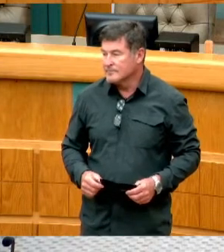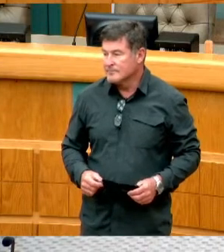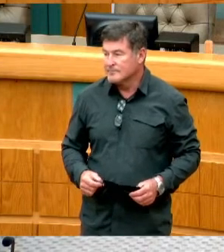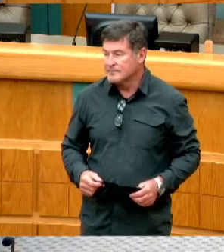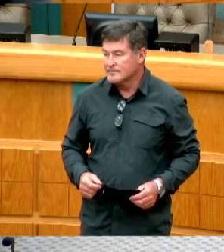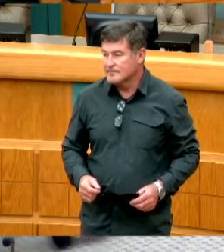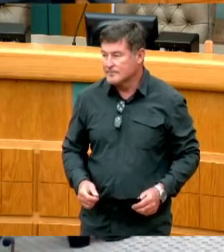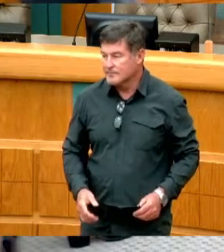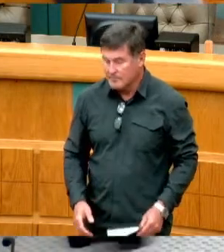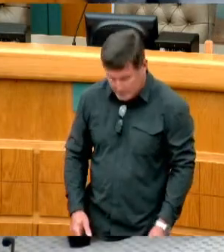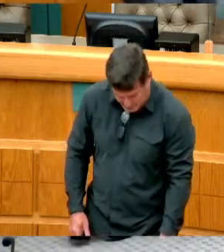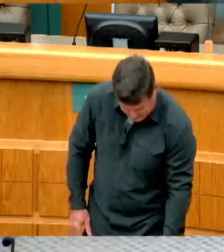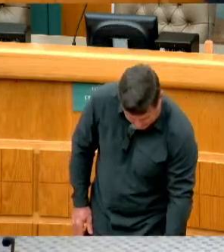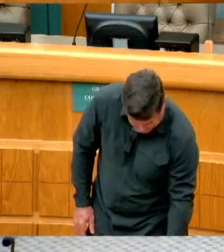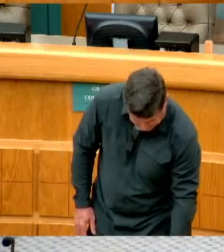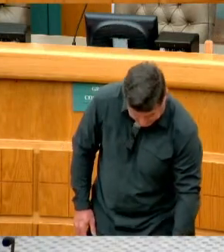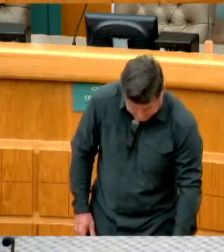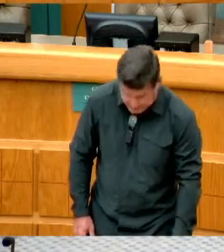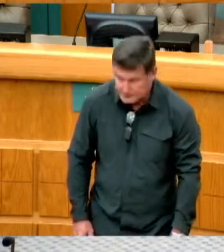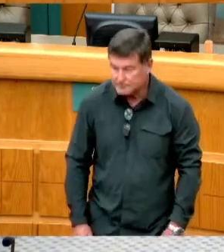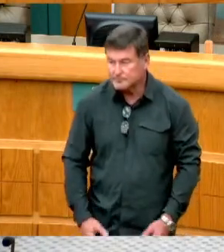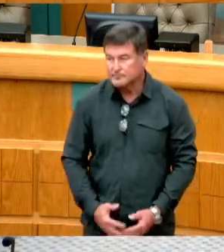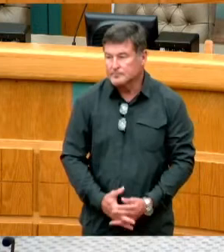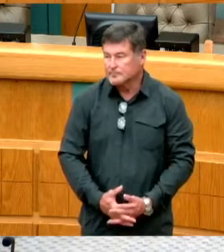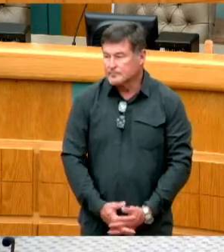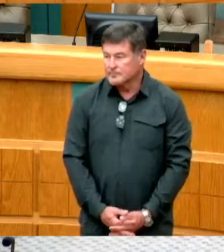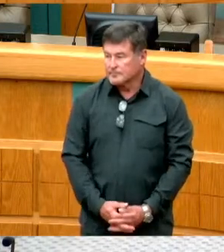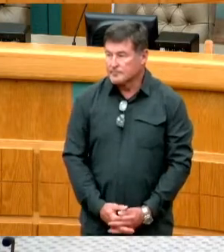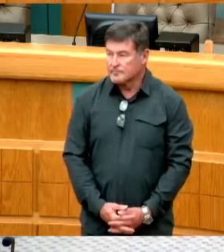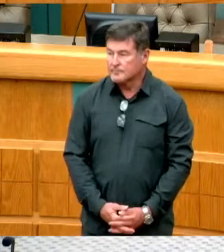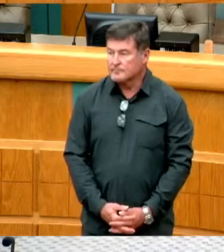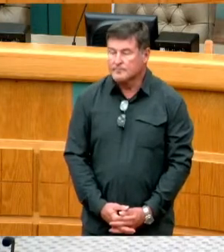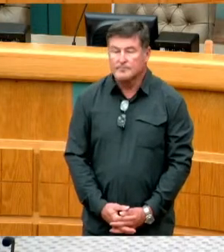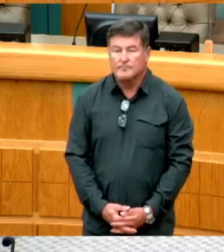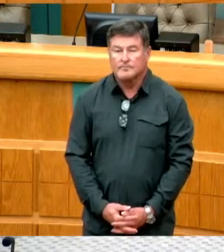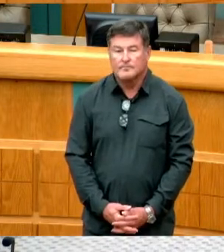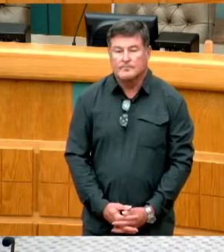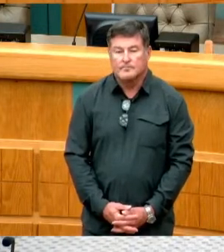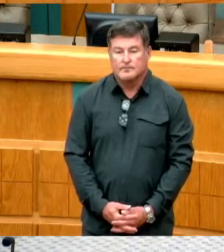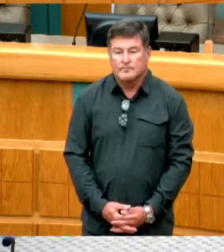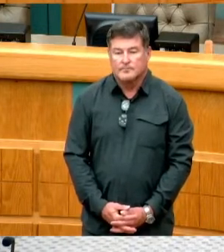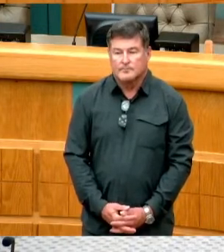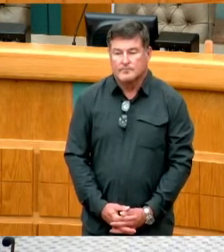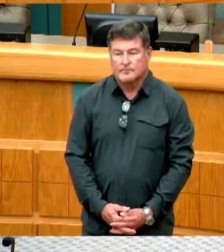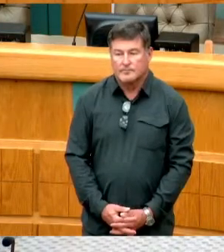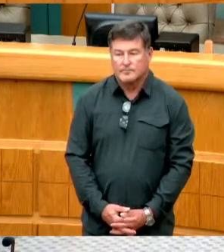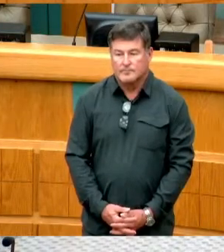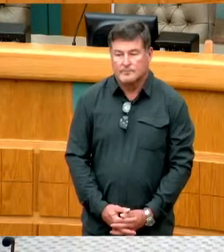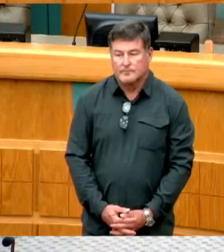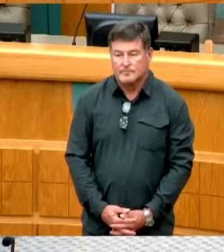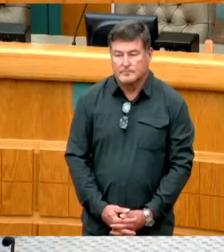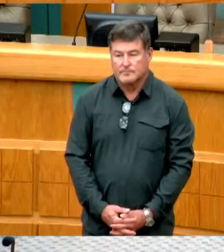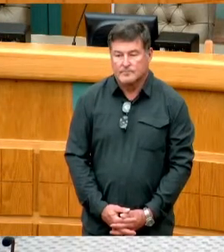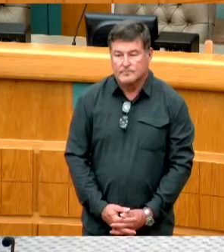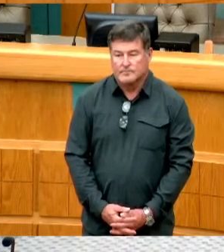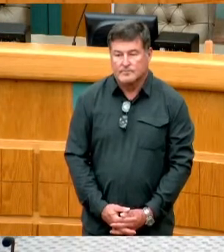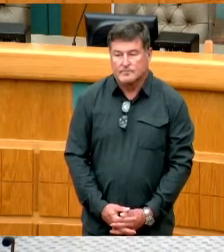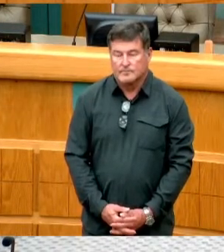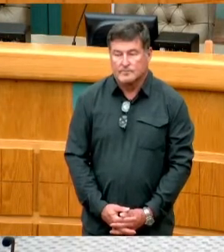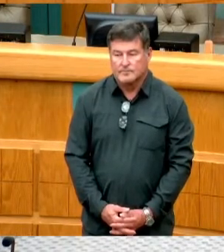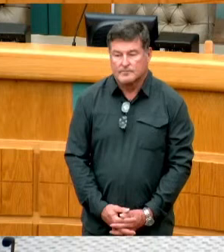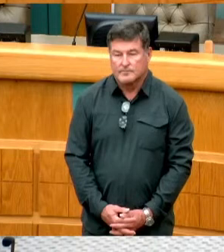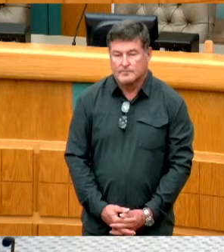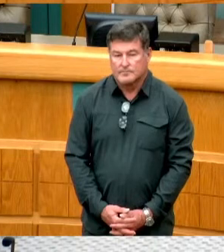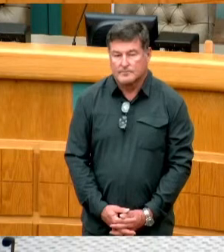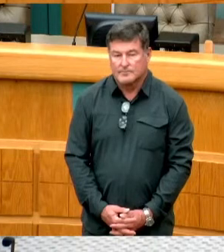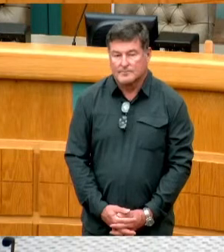para registrarse para el programa SOS. El número de la línea directa para preinscribirse llegará la próxima semana y esa información estará disponible para